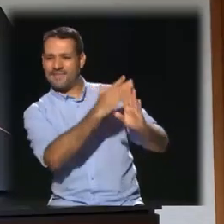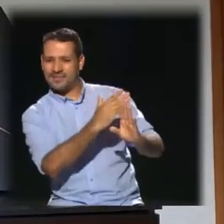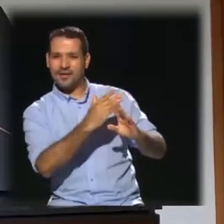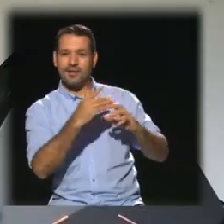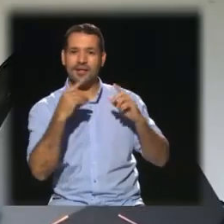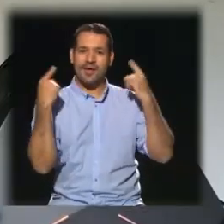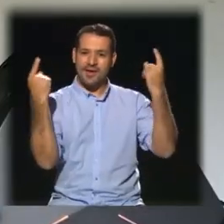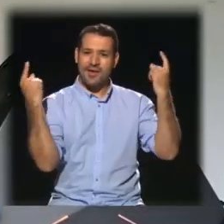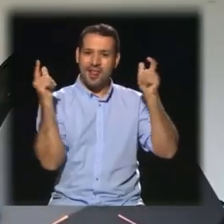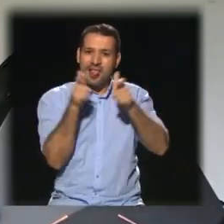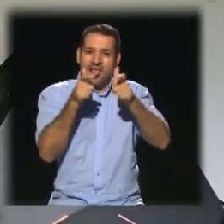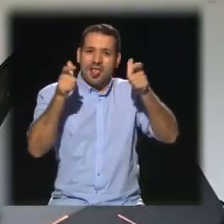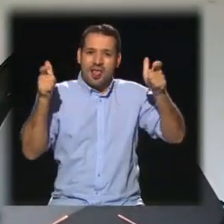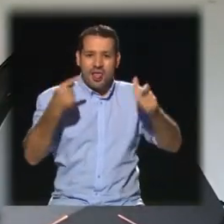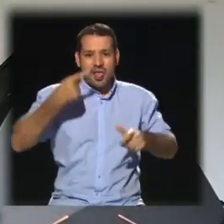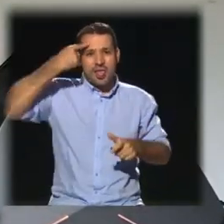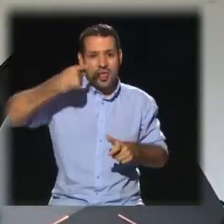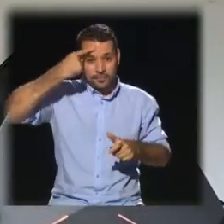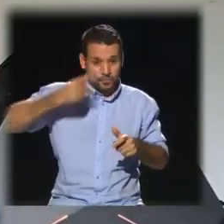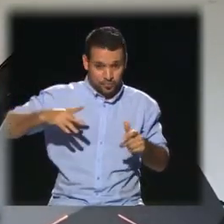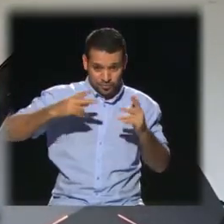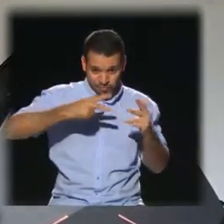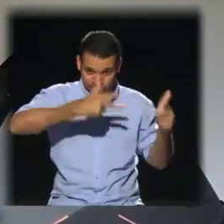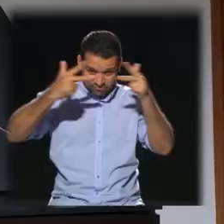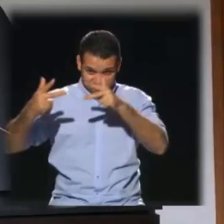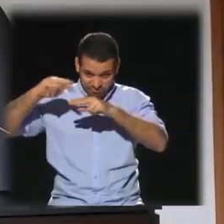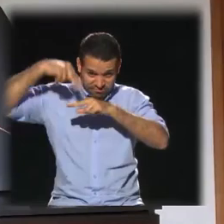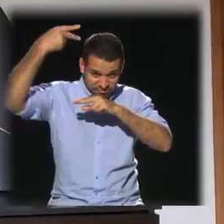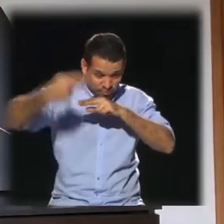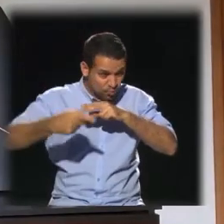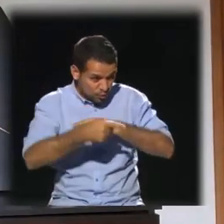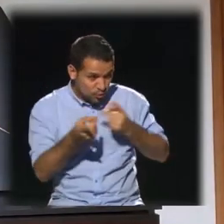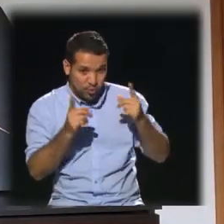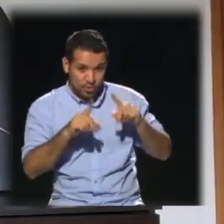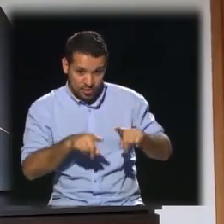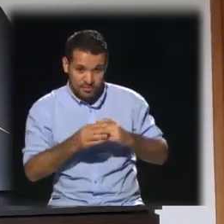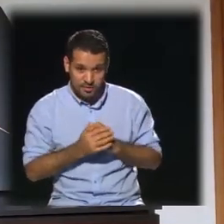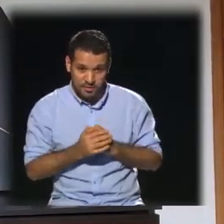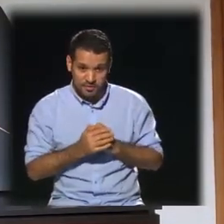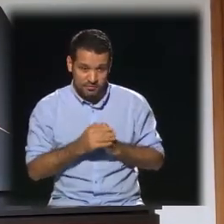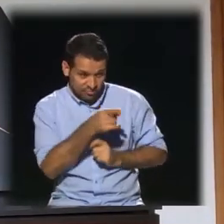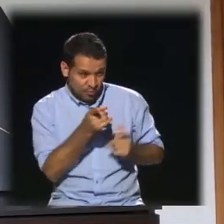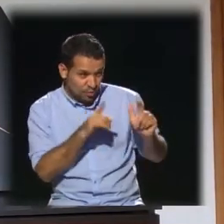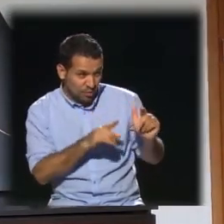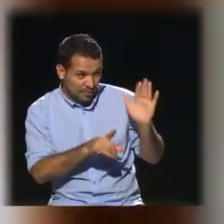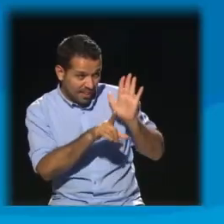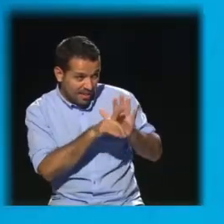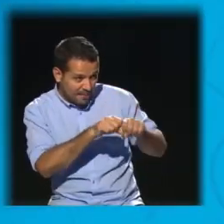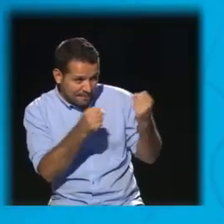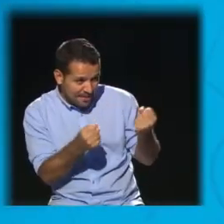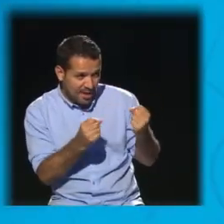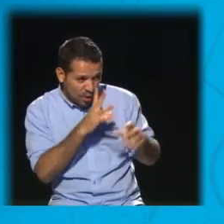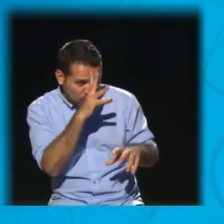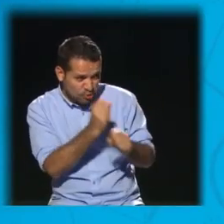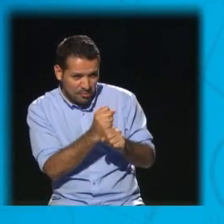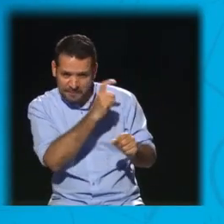expresa. Primero, si todo el mundo se tira de un puente, tú también te tiras. Si alguien viola la ley, entonces tú también la vas a violar.